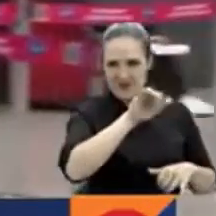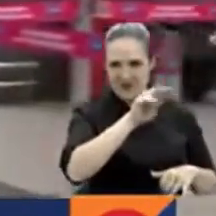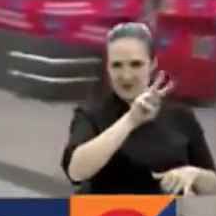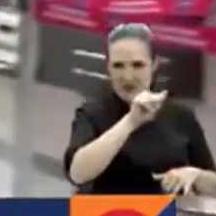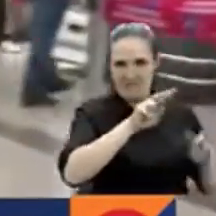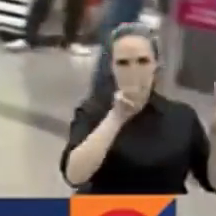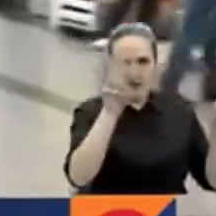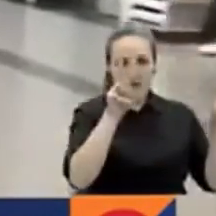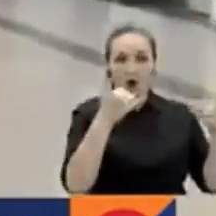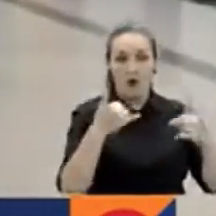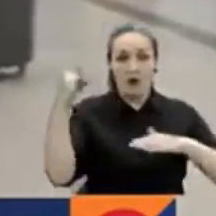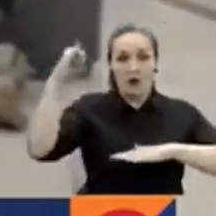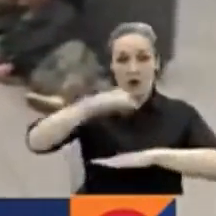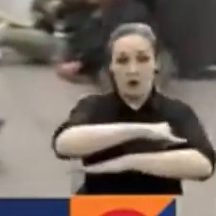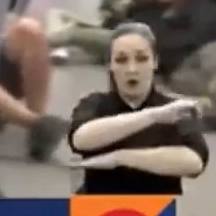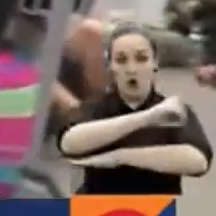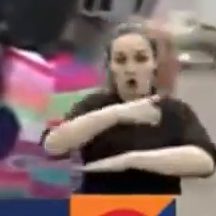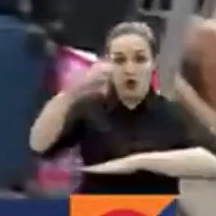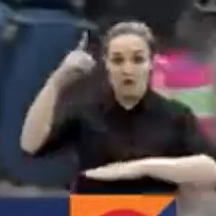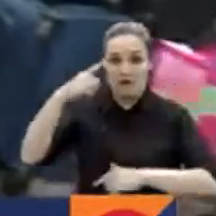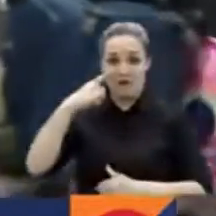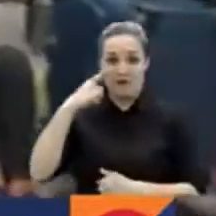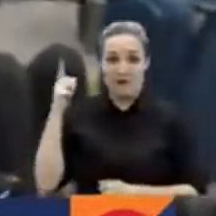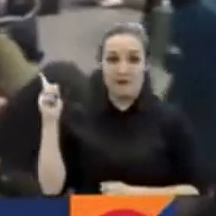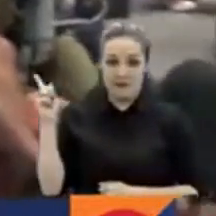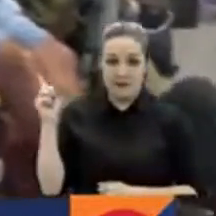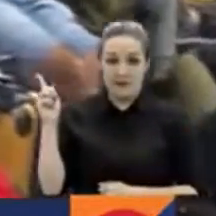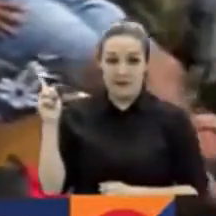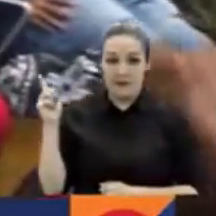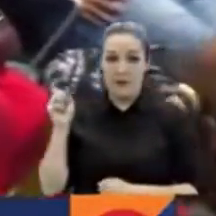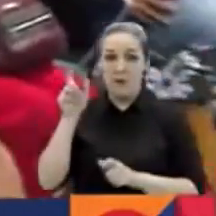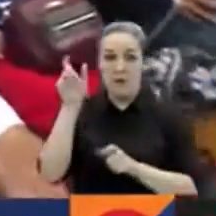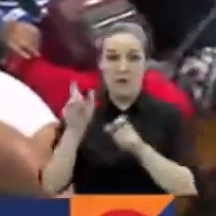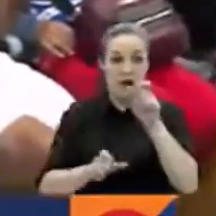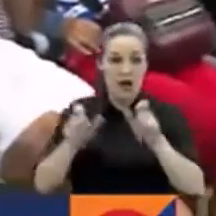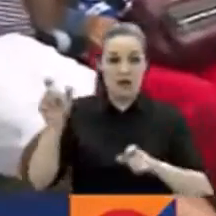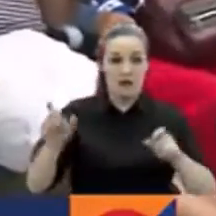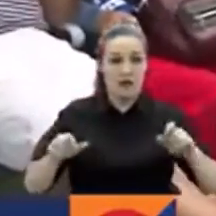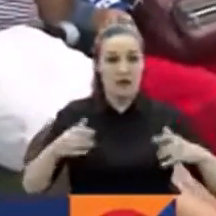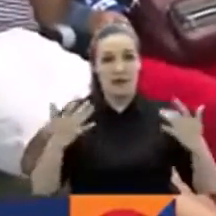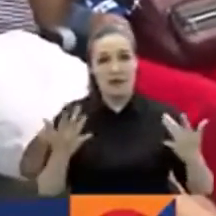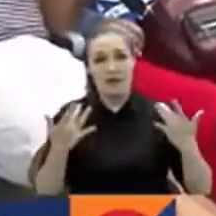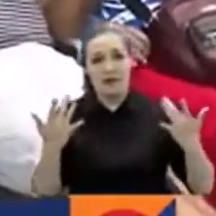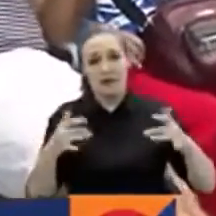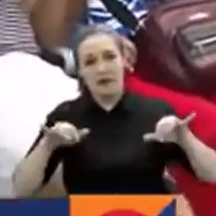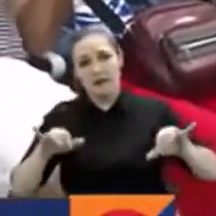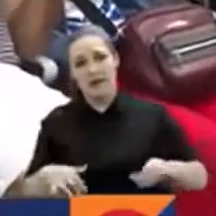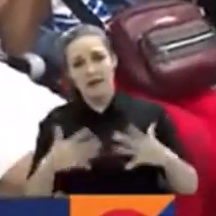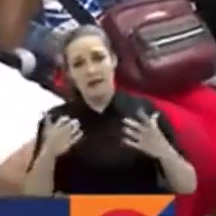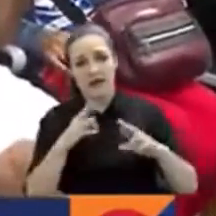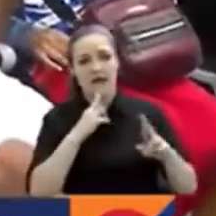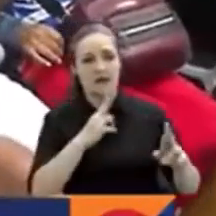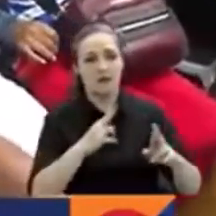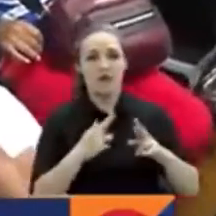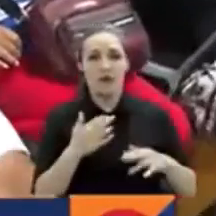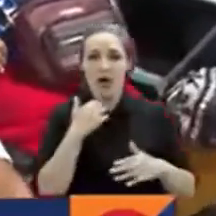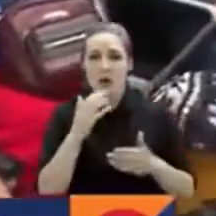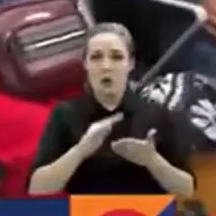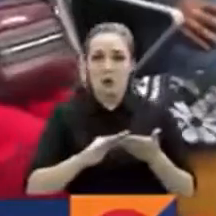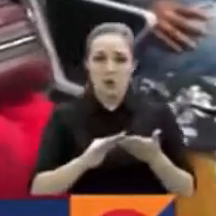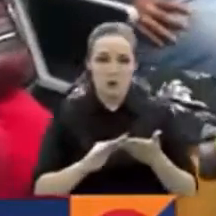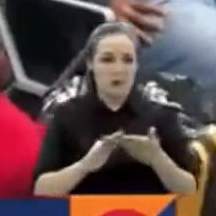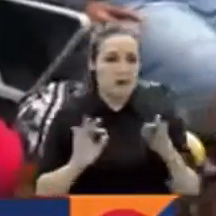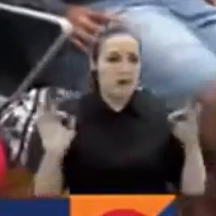Aeropuerto Internacional El Dorado y pueden ver ustedes a algunas de las personas que aún esperan una respuesta y una